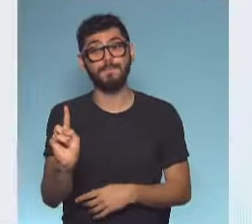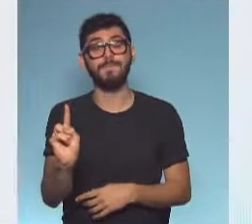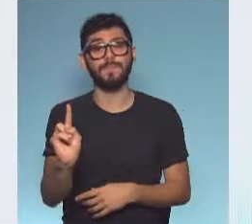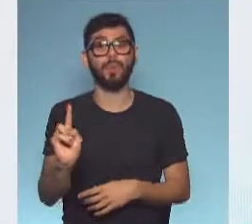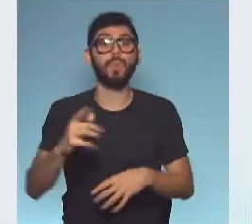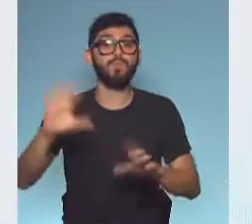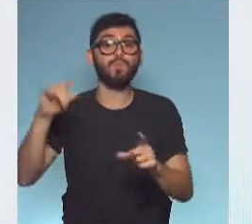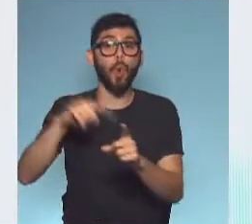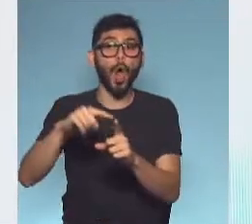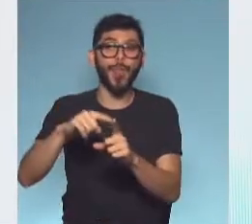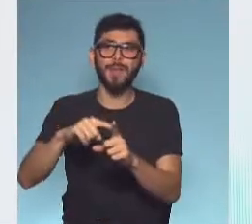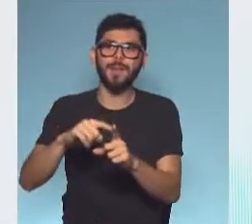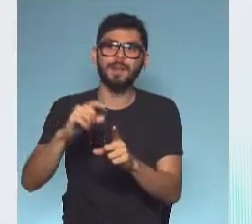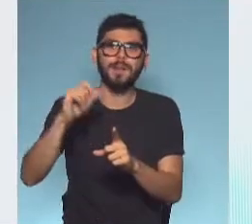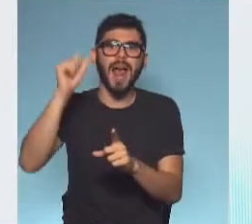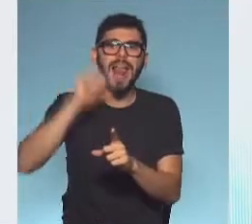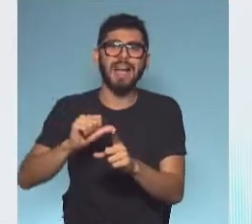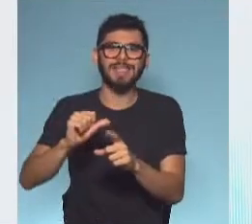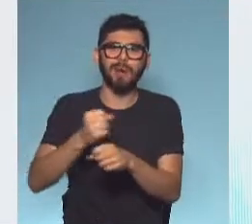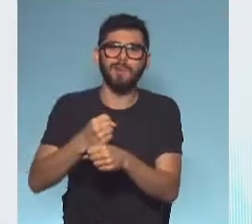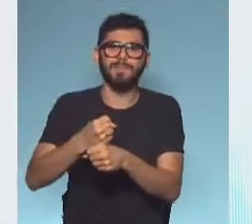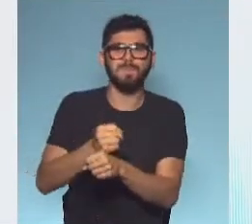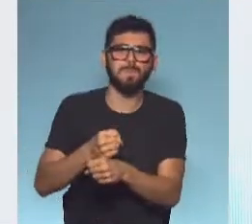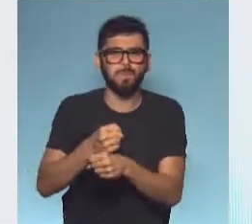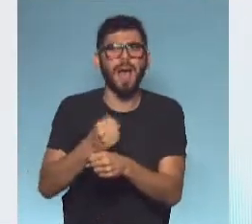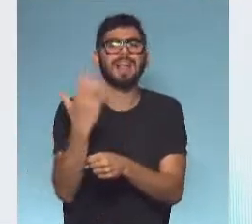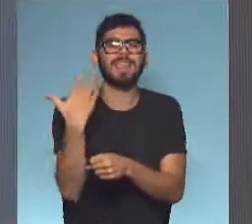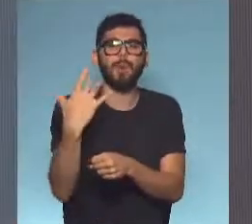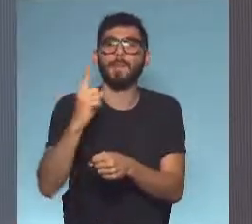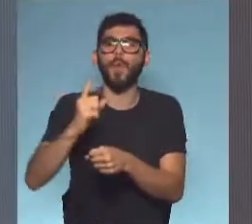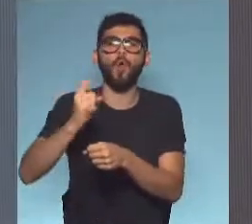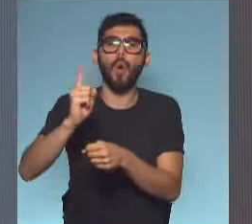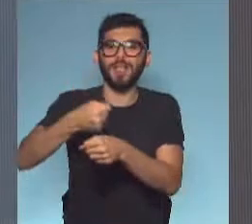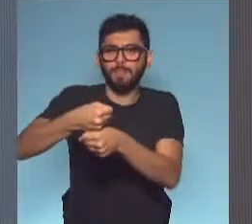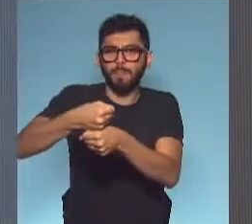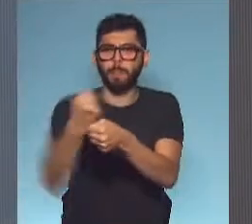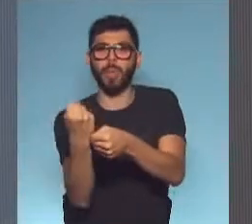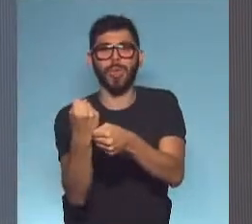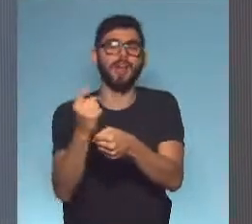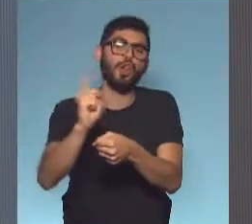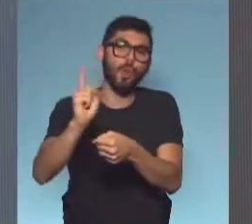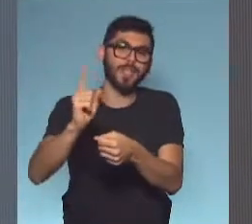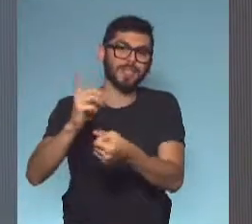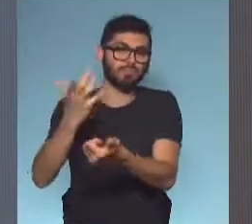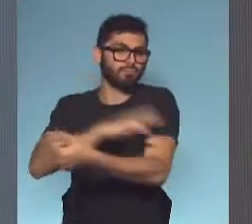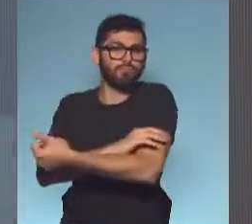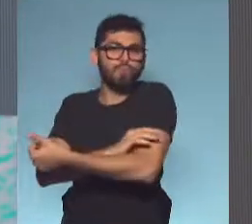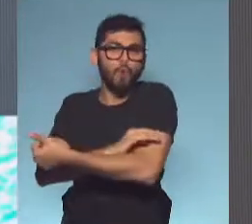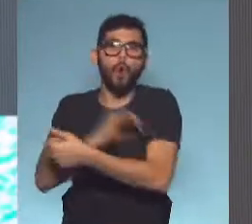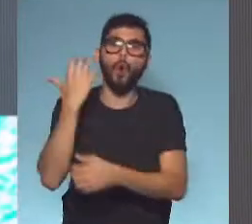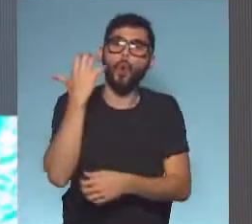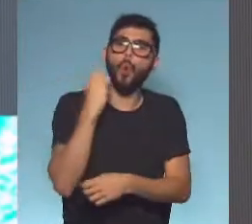sí, traumatismos, pero no una fractura, porque no es, ni, no es un músculo como para poder tener una fractura ni un